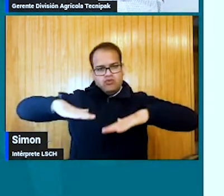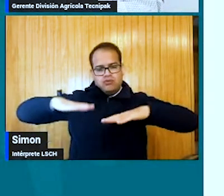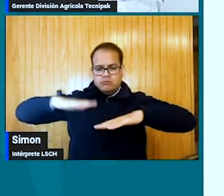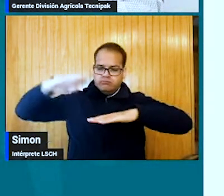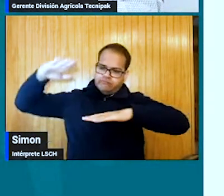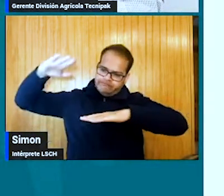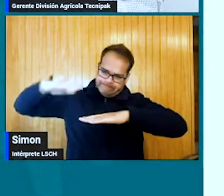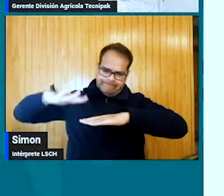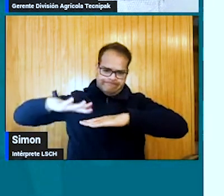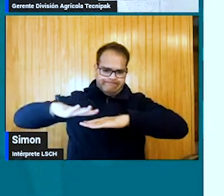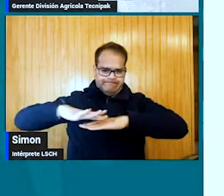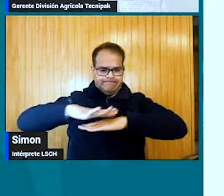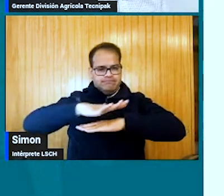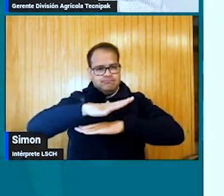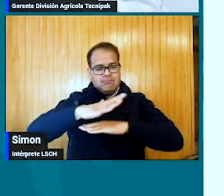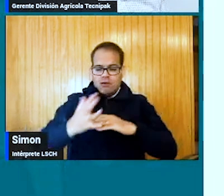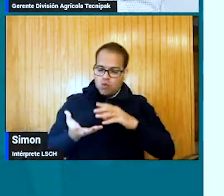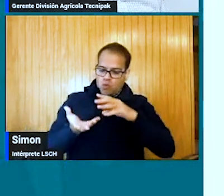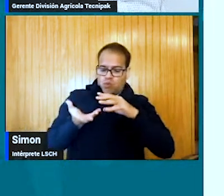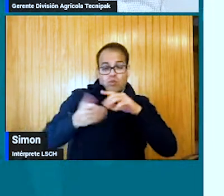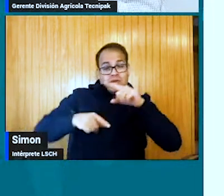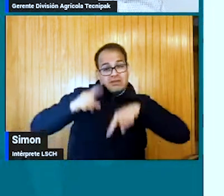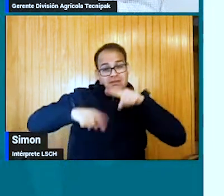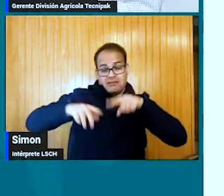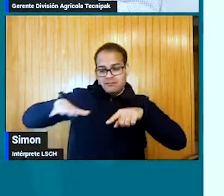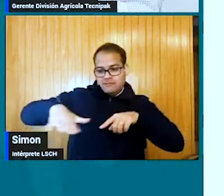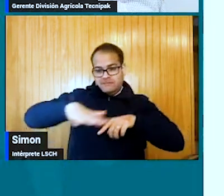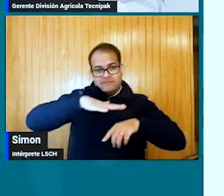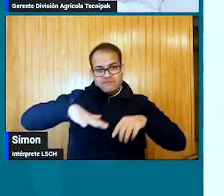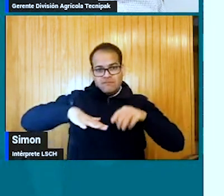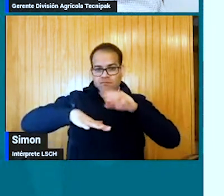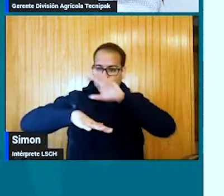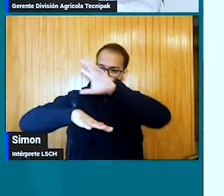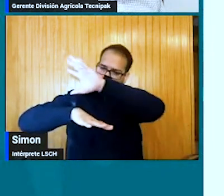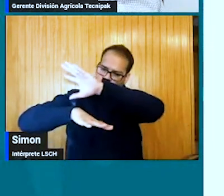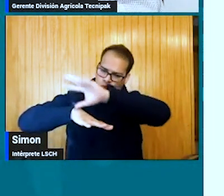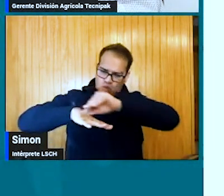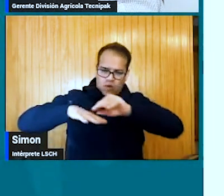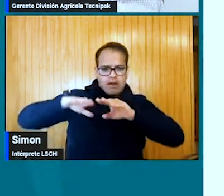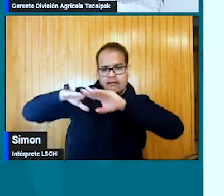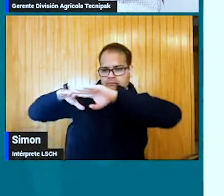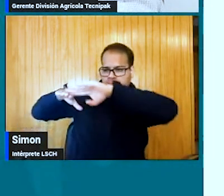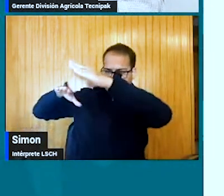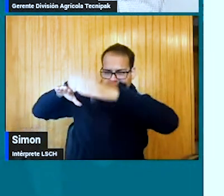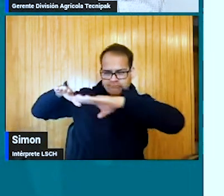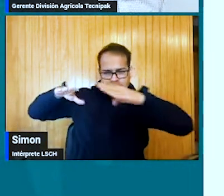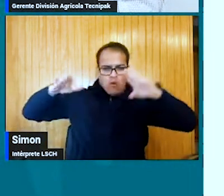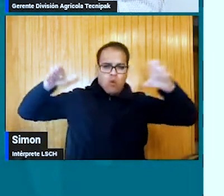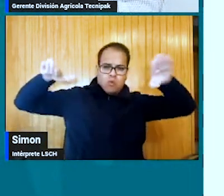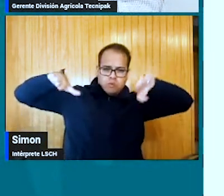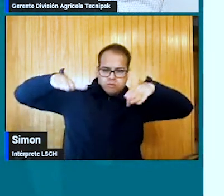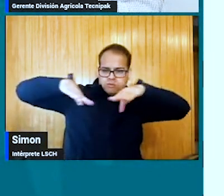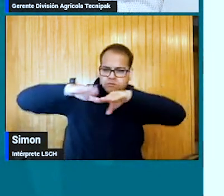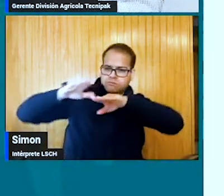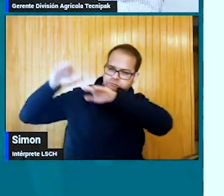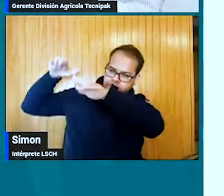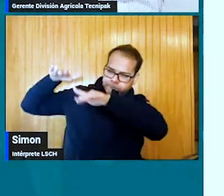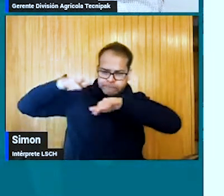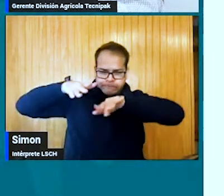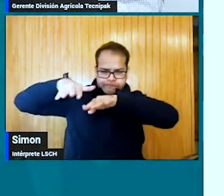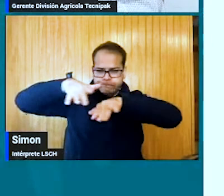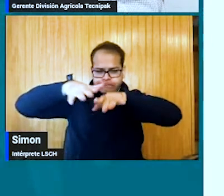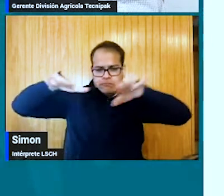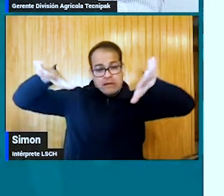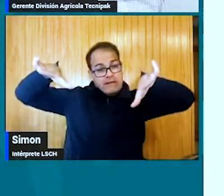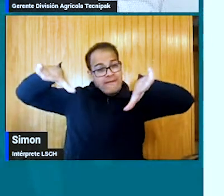Y ahí se van a acumular. Por lo tanto, bajan por las laderas, corren por las quebradas y se depositan en los